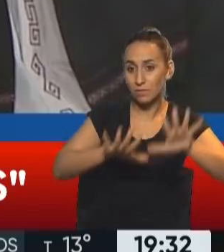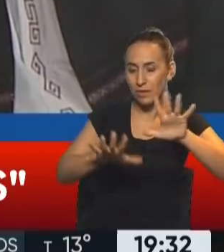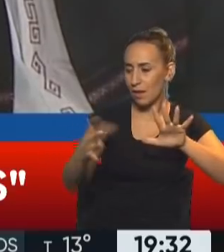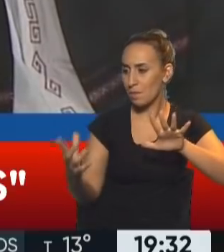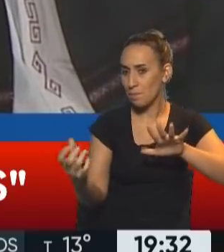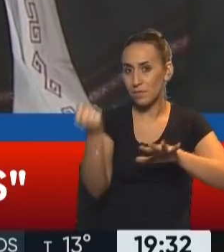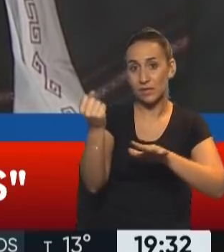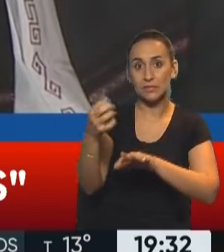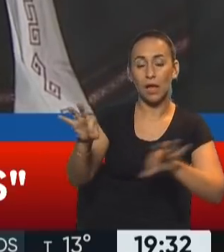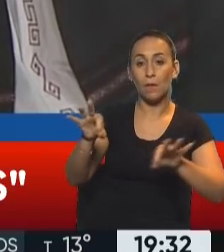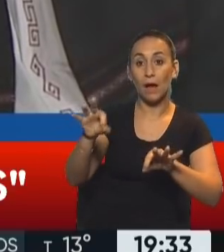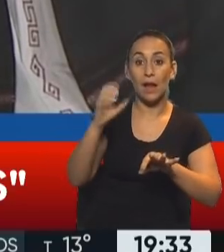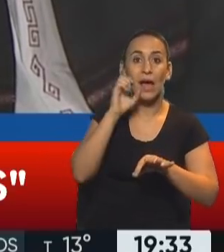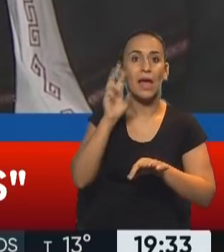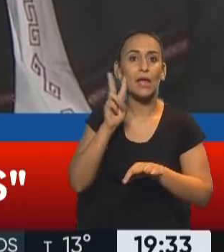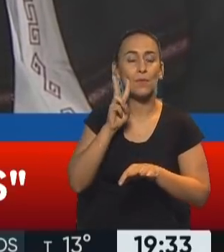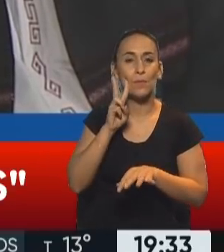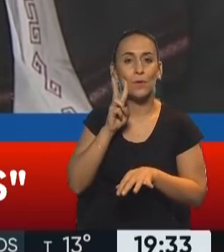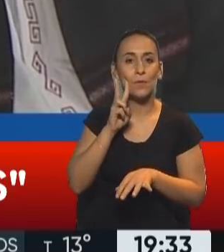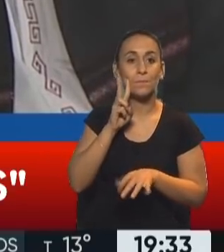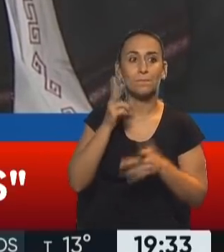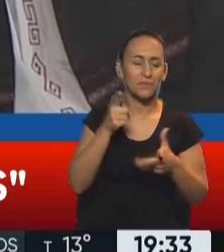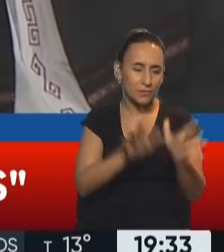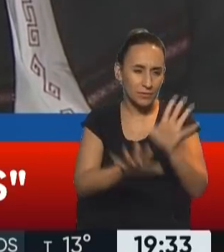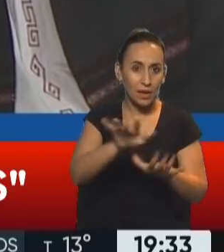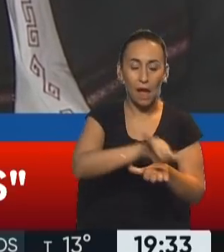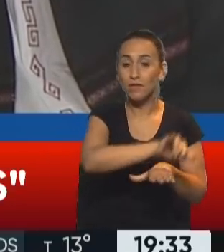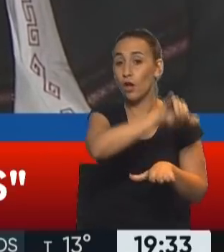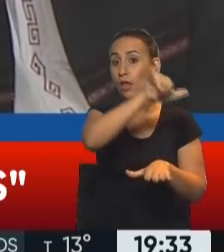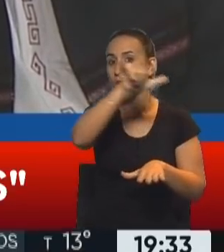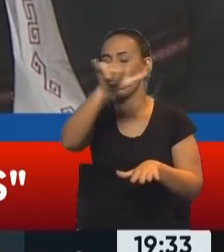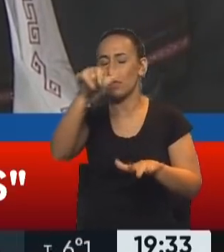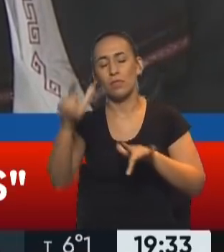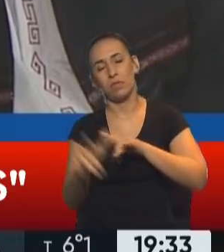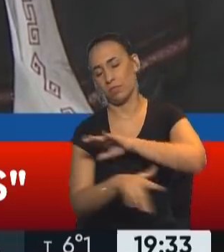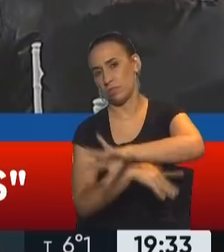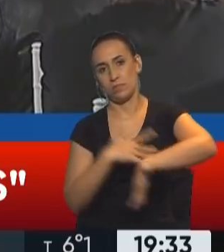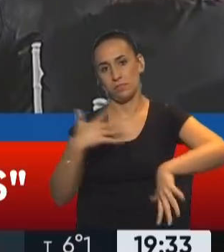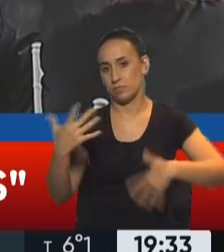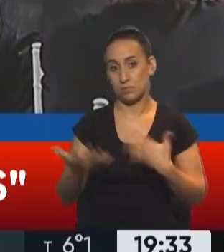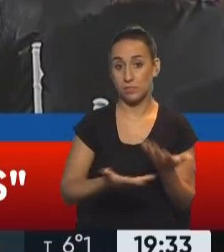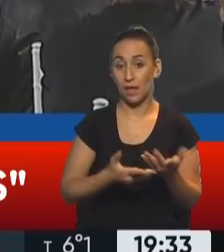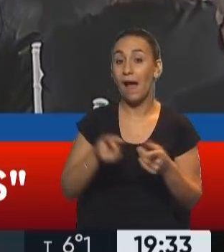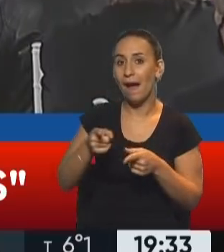Y mandó un avión. Y ahí empezaron las peripecias. Y ahí empieza el libro.